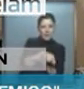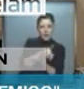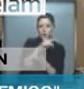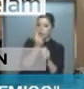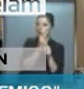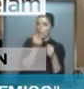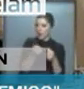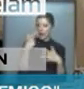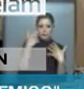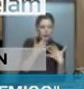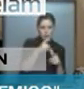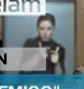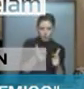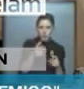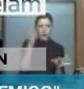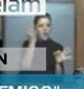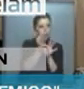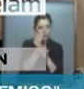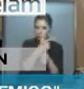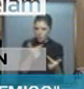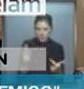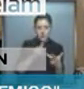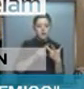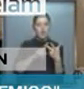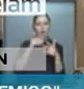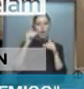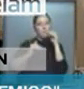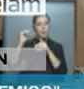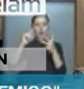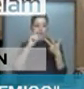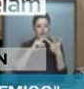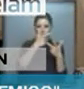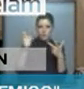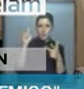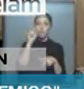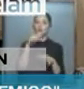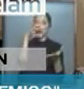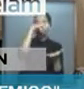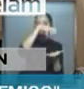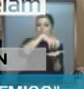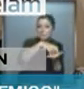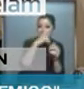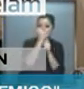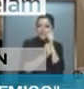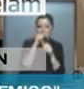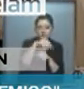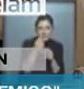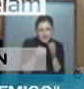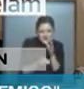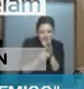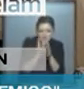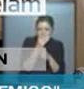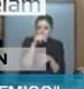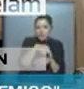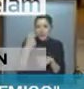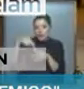persona? ¿No tenías la misma educación? ¿No tenías las mismas posibilidades? Tu empresa, que era una empresita chiquitito que la pusiste recién en el 2003 y